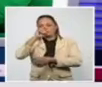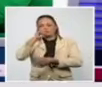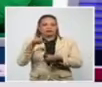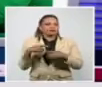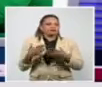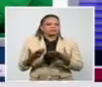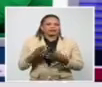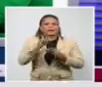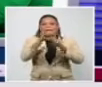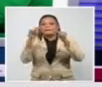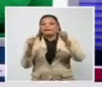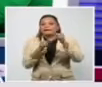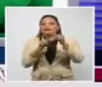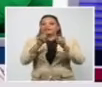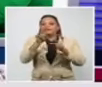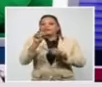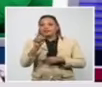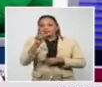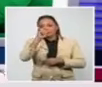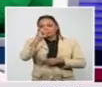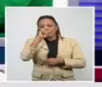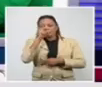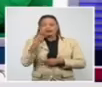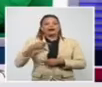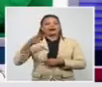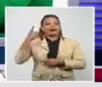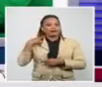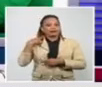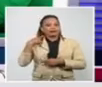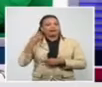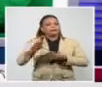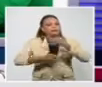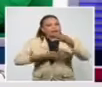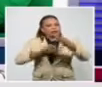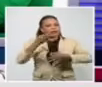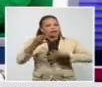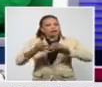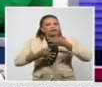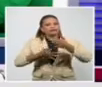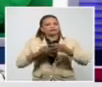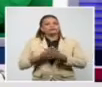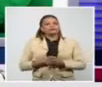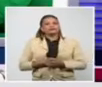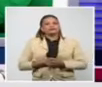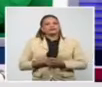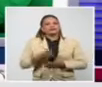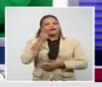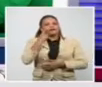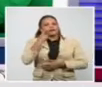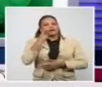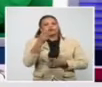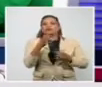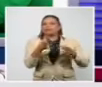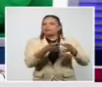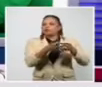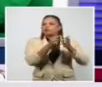menores de 20 años, que ya ayer abordamos este tema, dimos un grupo de detalles y todavía